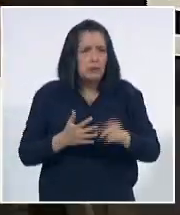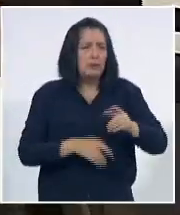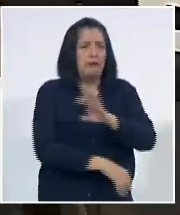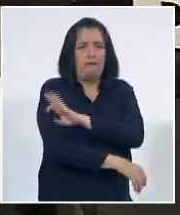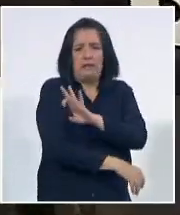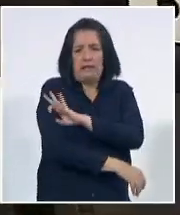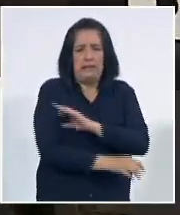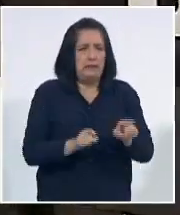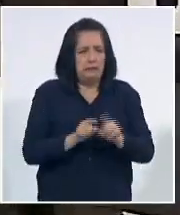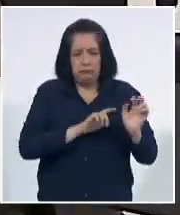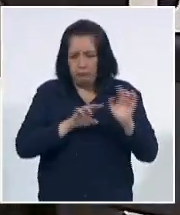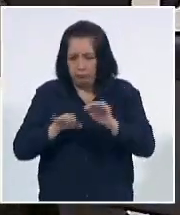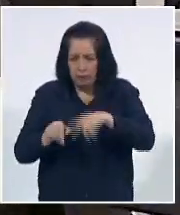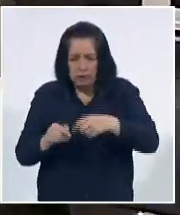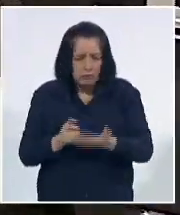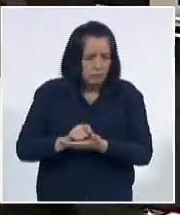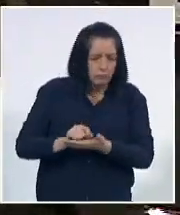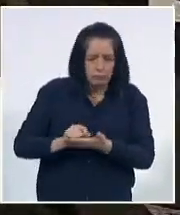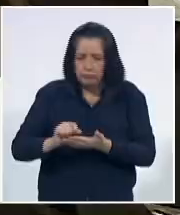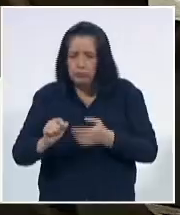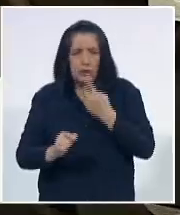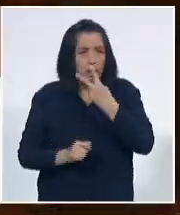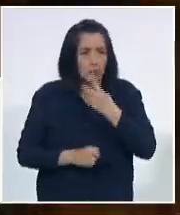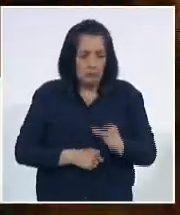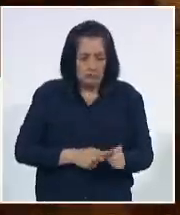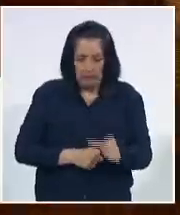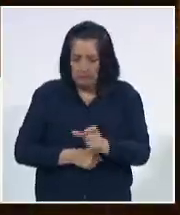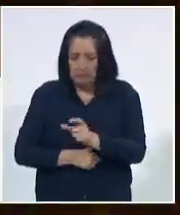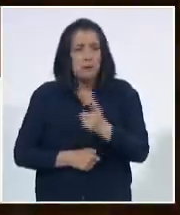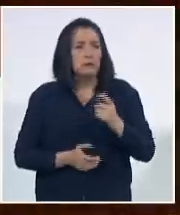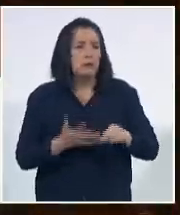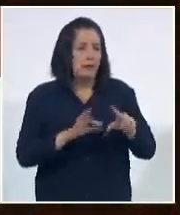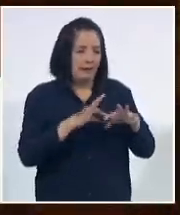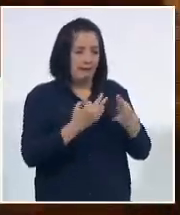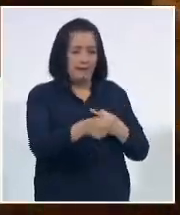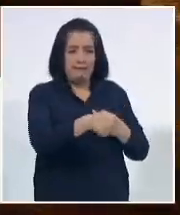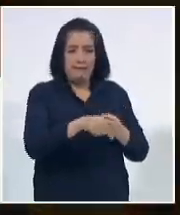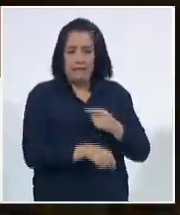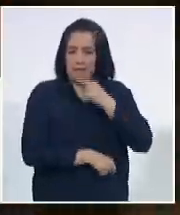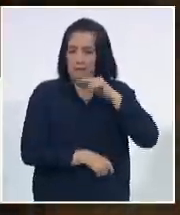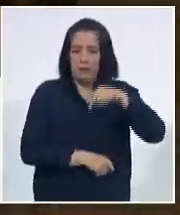del caso. Se levantaron los casquillos percutados. Familiares de la víctima exigen